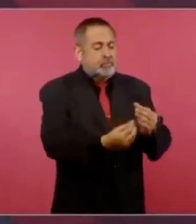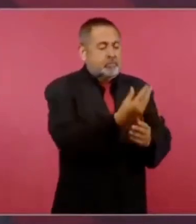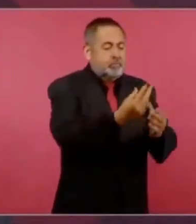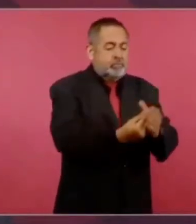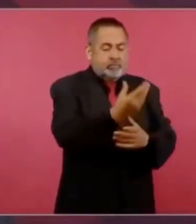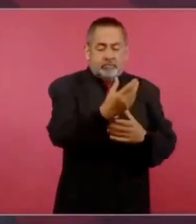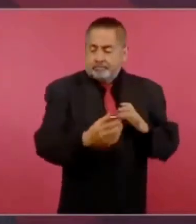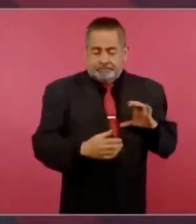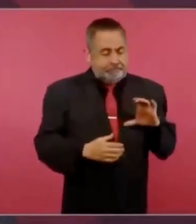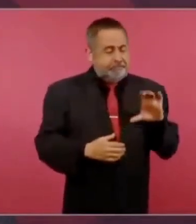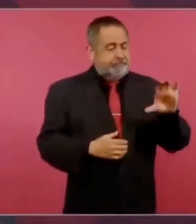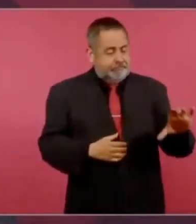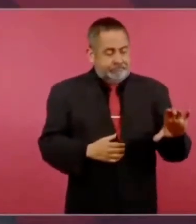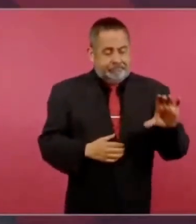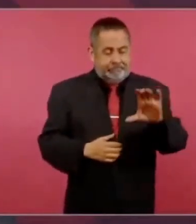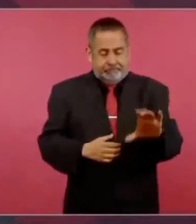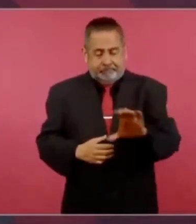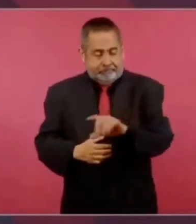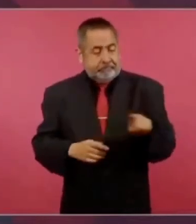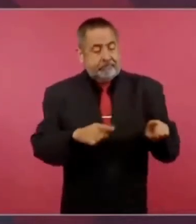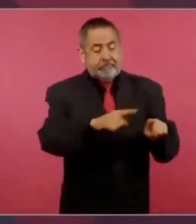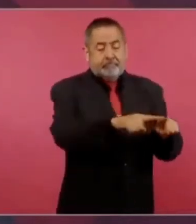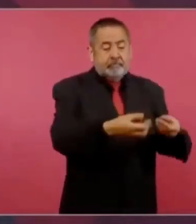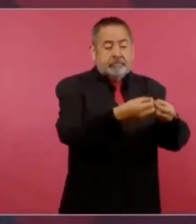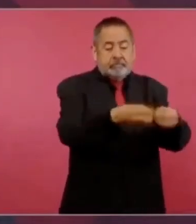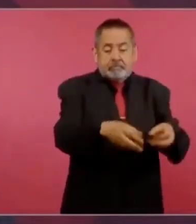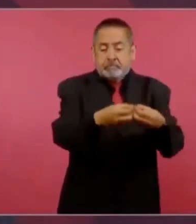donde supuestamente pierde.